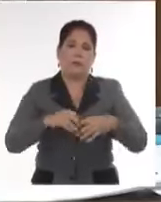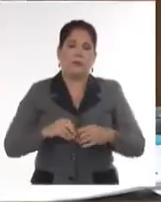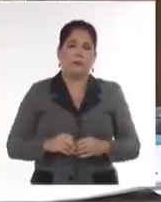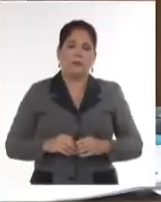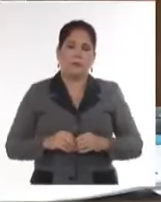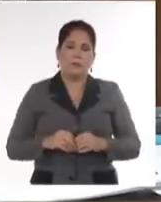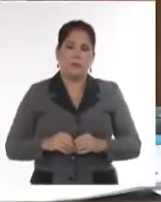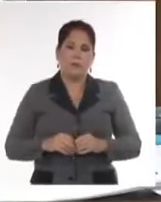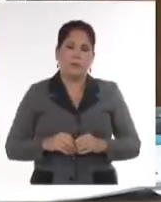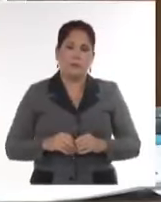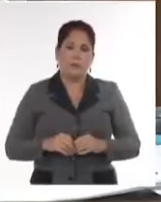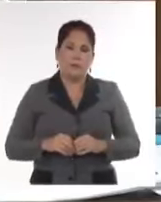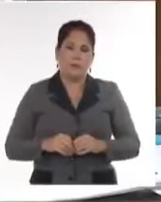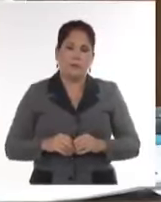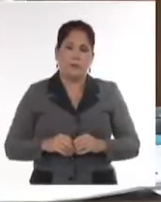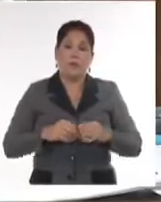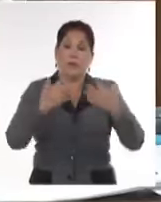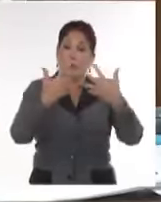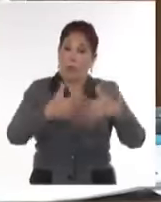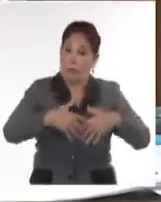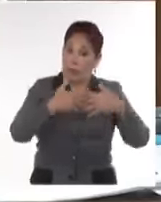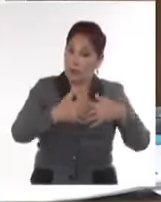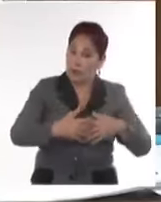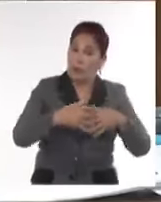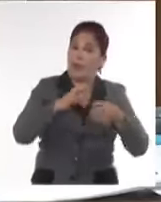de estos combustibles.